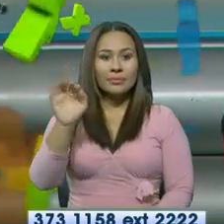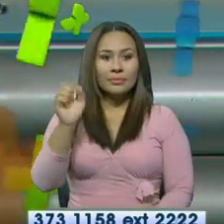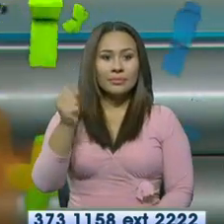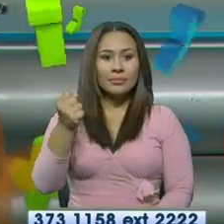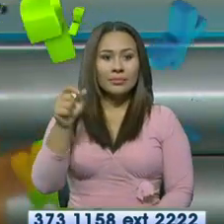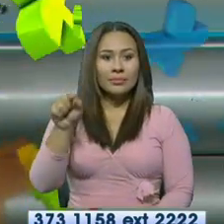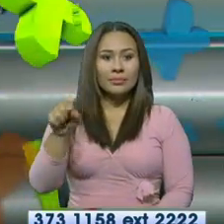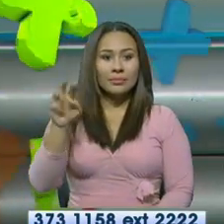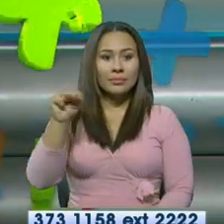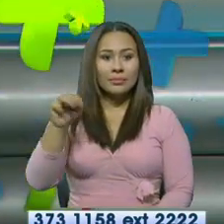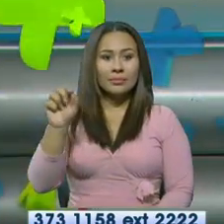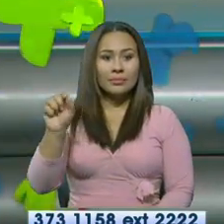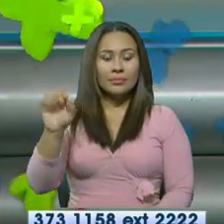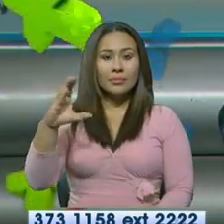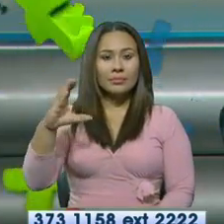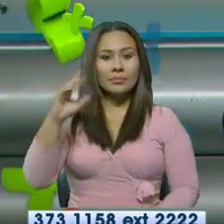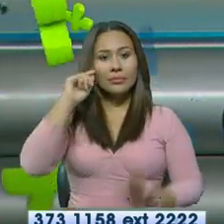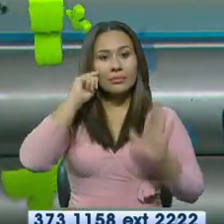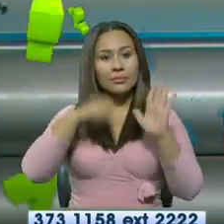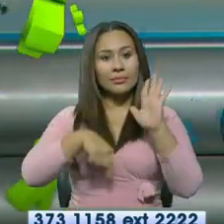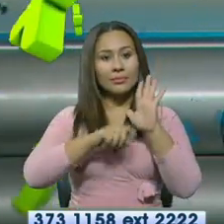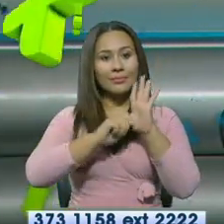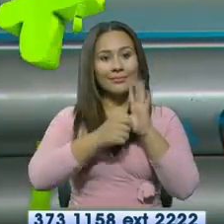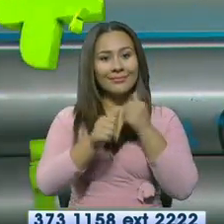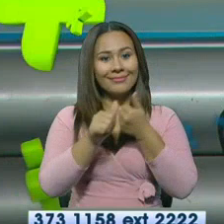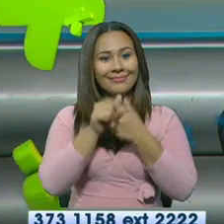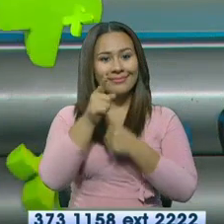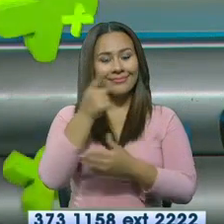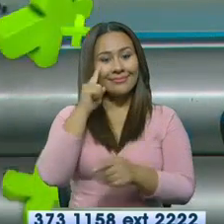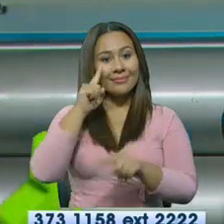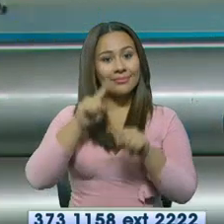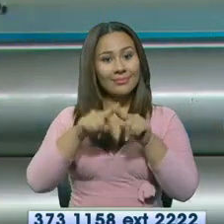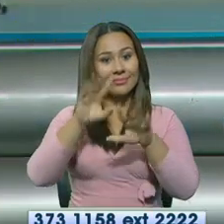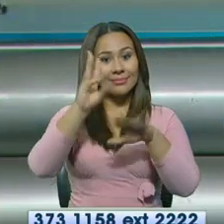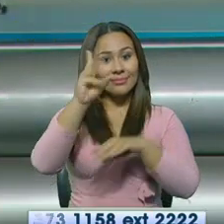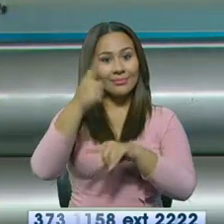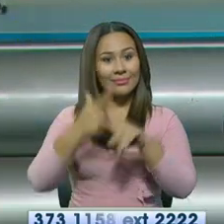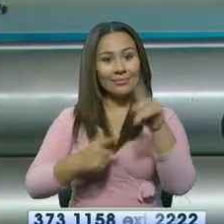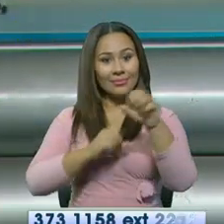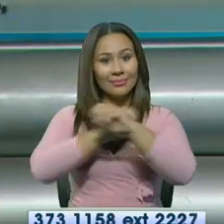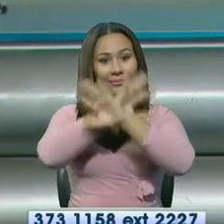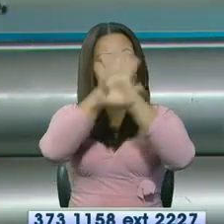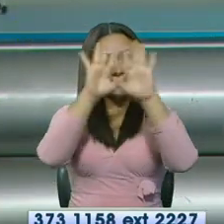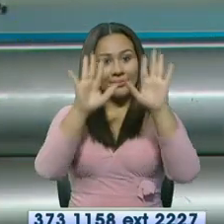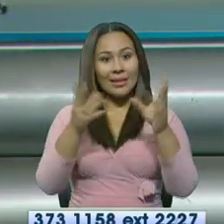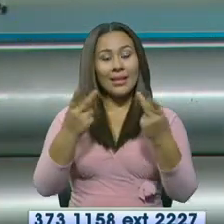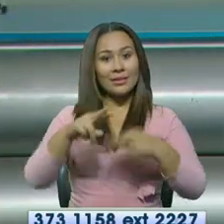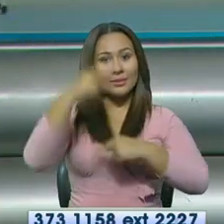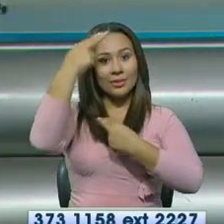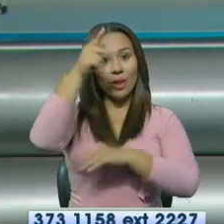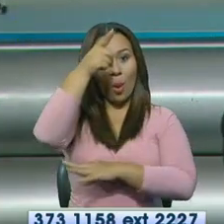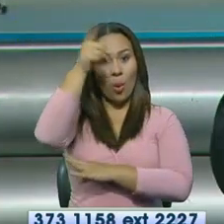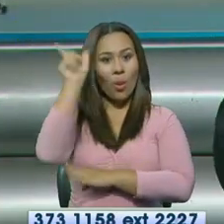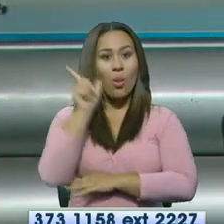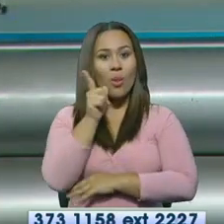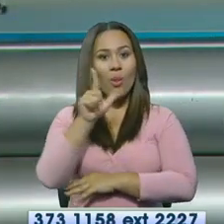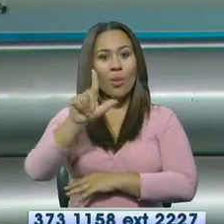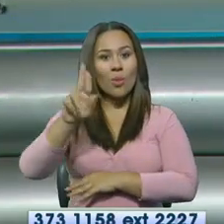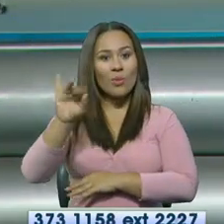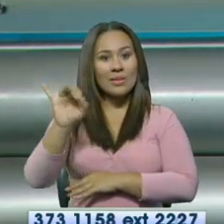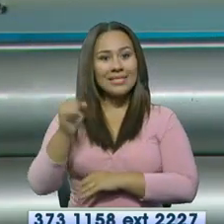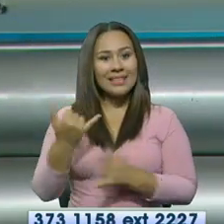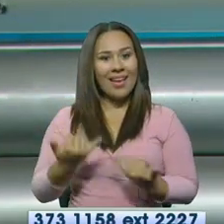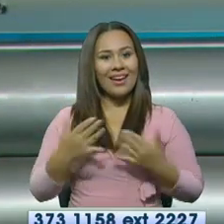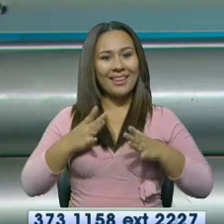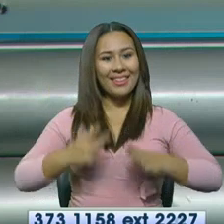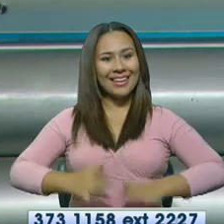www.rts.com.es. RTS más cerca de ti. Recuerde también, 6:30 en punto de la mañana, la primera emisión informativa con Luisa Delgadillo. Hasta tanto, descansen.